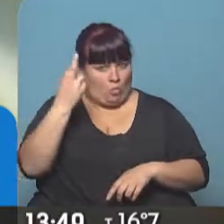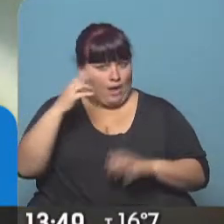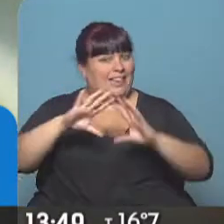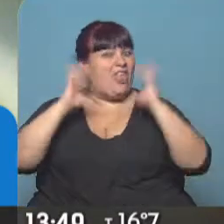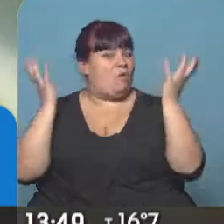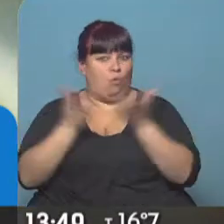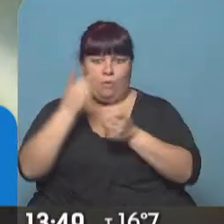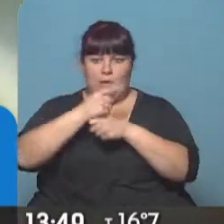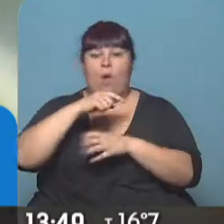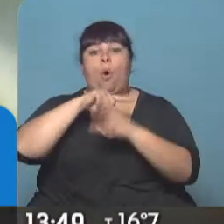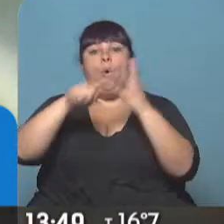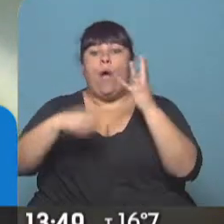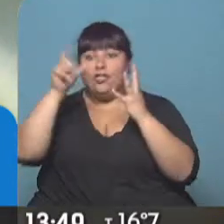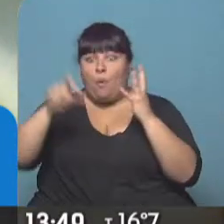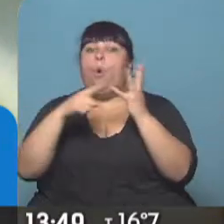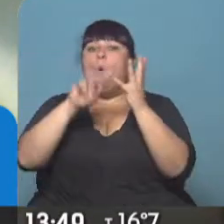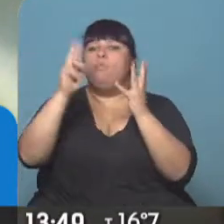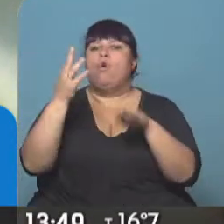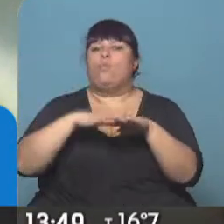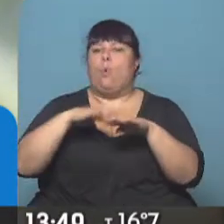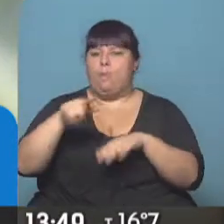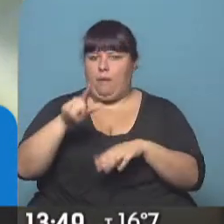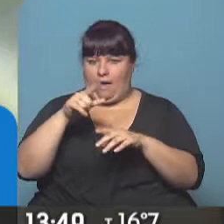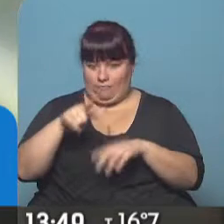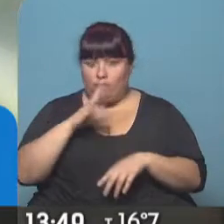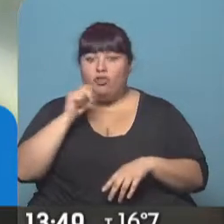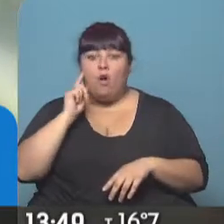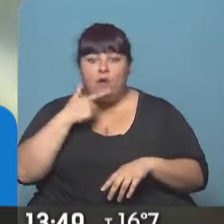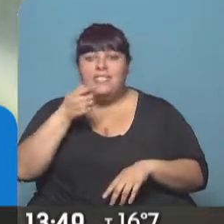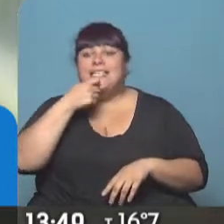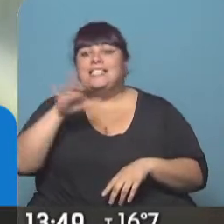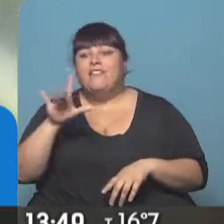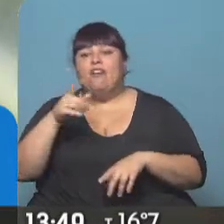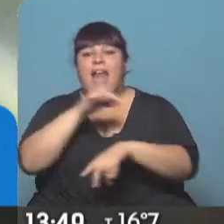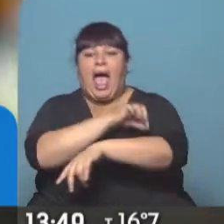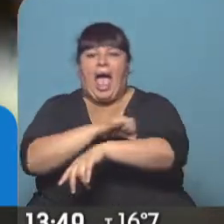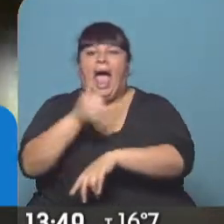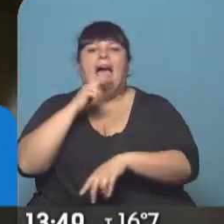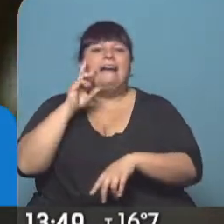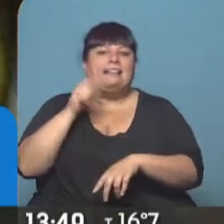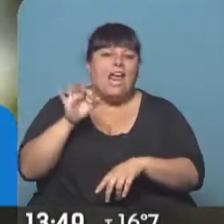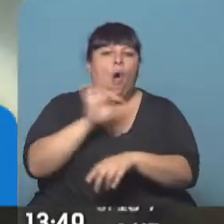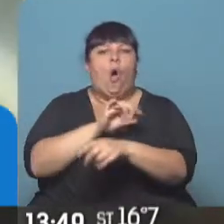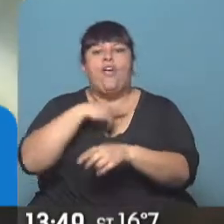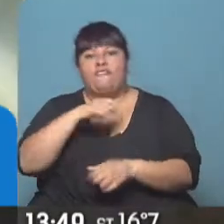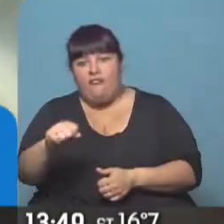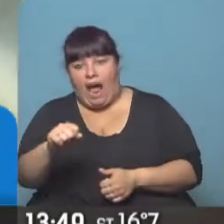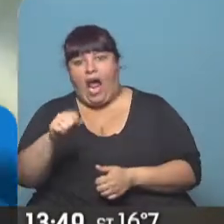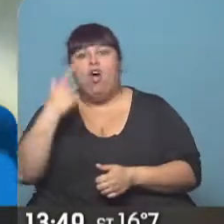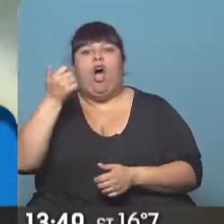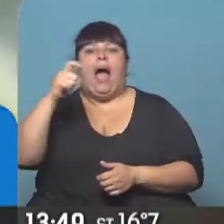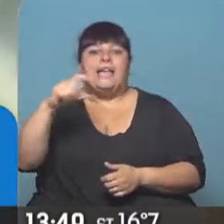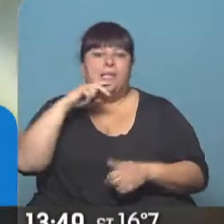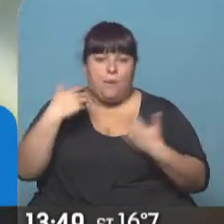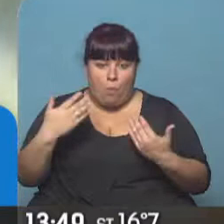en el mundo una de cada cuatro personas se muere de trombosis si la trombosis sucede en una arteria o en dar el infarto o el accidente